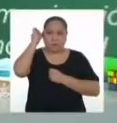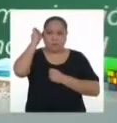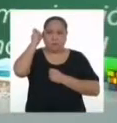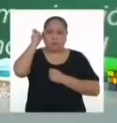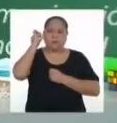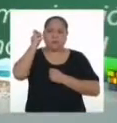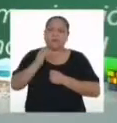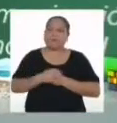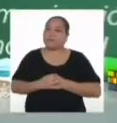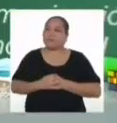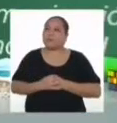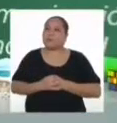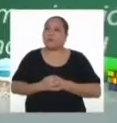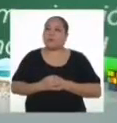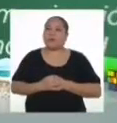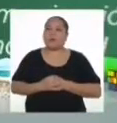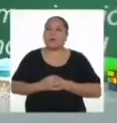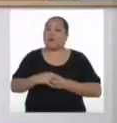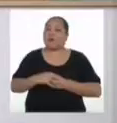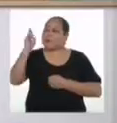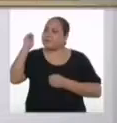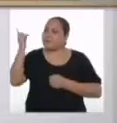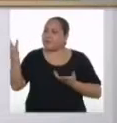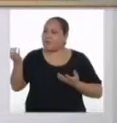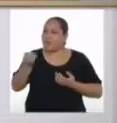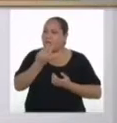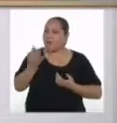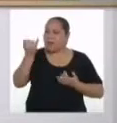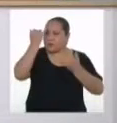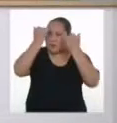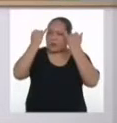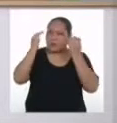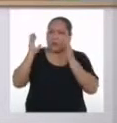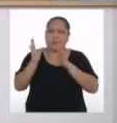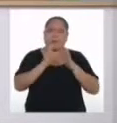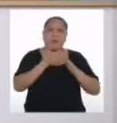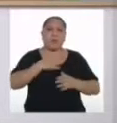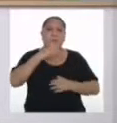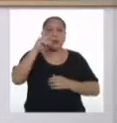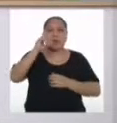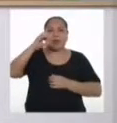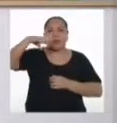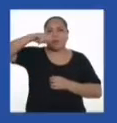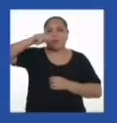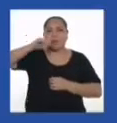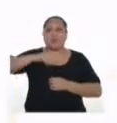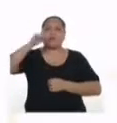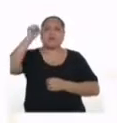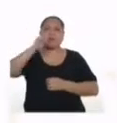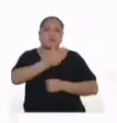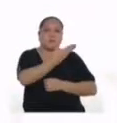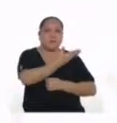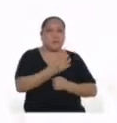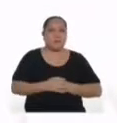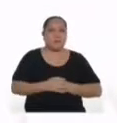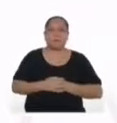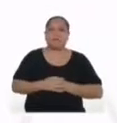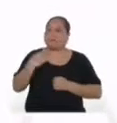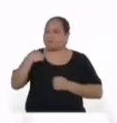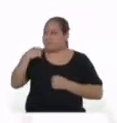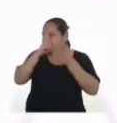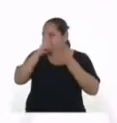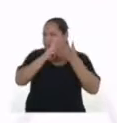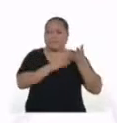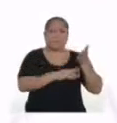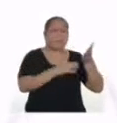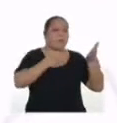Profesora, ¿y hay criterios que debo tener en cuenta para elaborar mi díptico? Sí, son estos de aquí. A ver, yo los